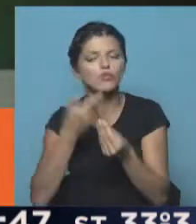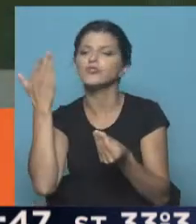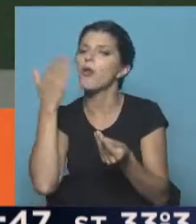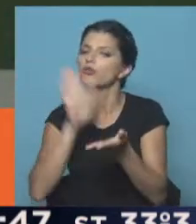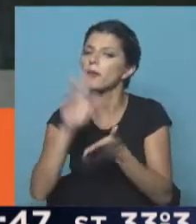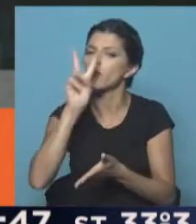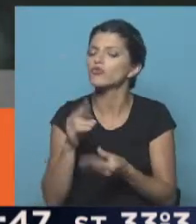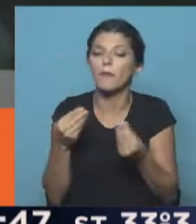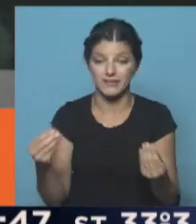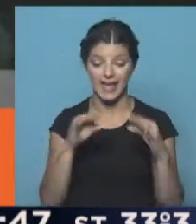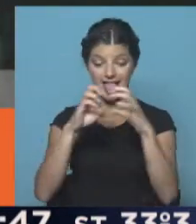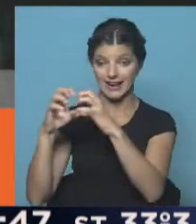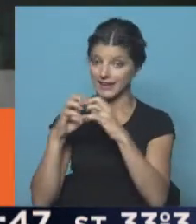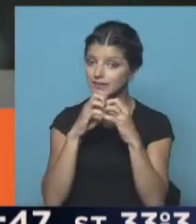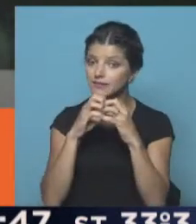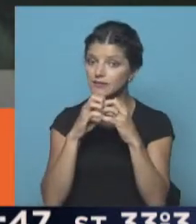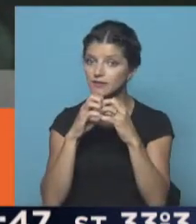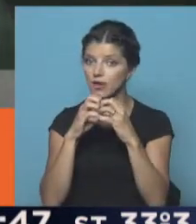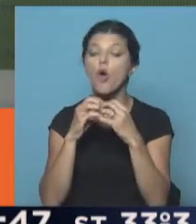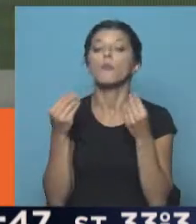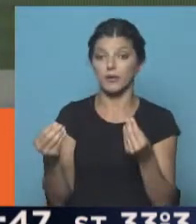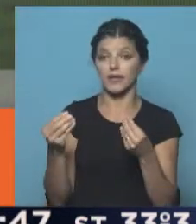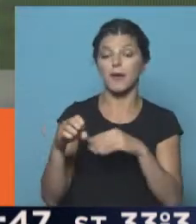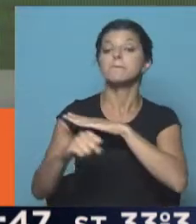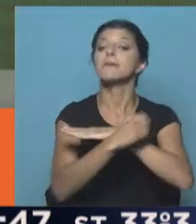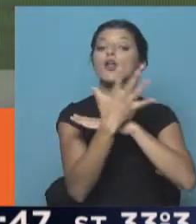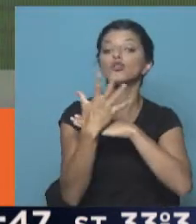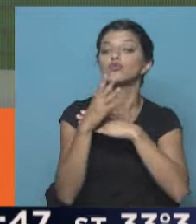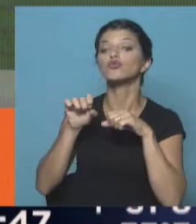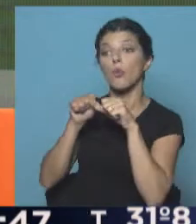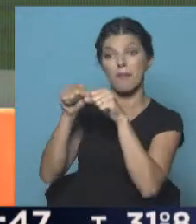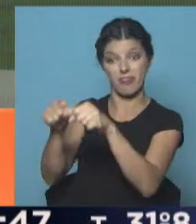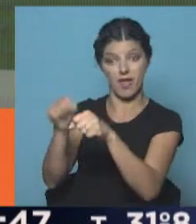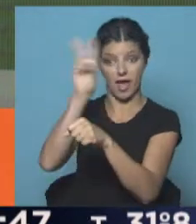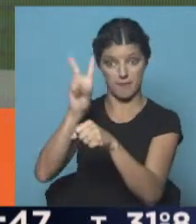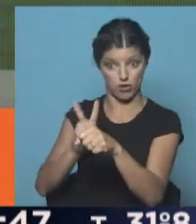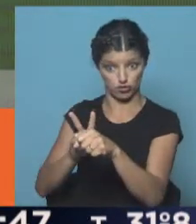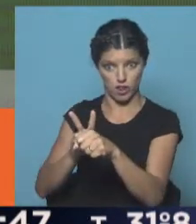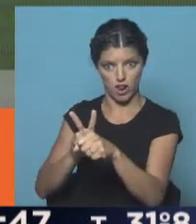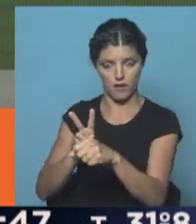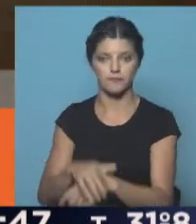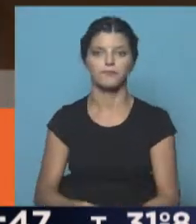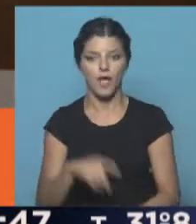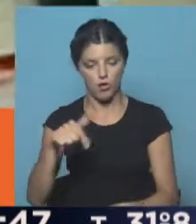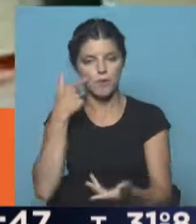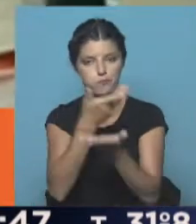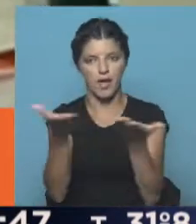sigue habiendo crisis en relación a la suspensión de Venezuela en el Mercosur. Tenemos unos audios de algunos protagonistas.